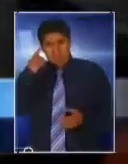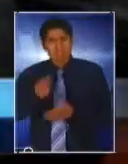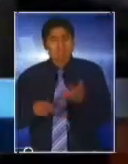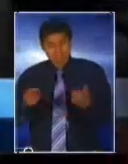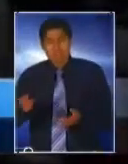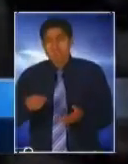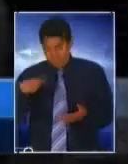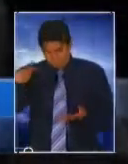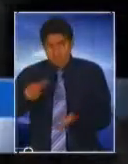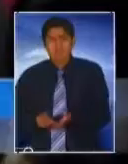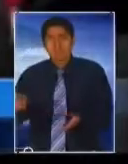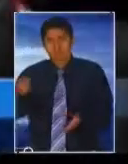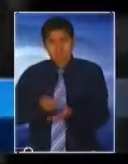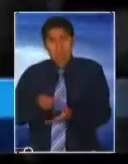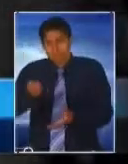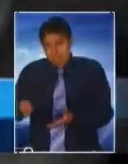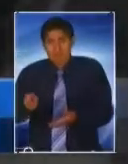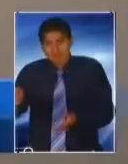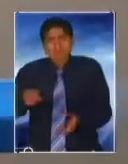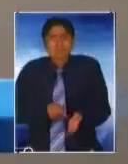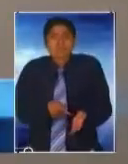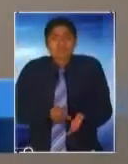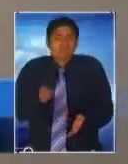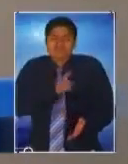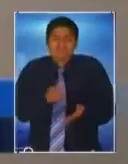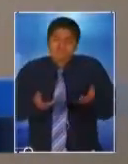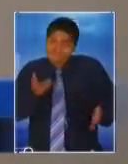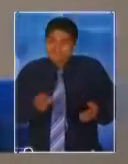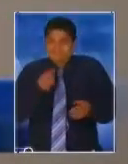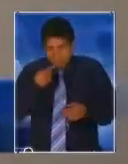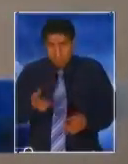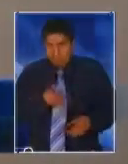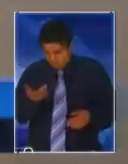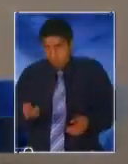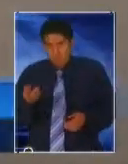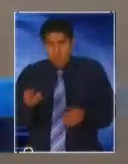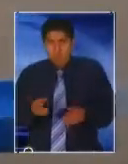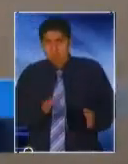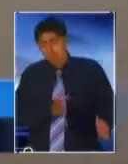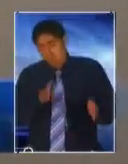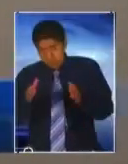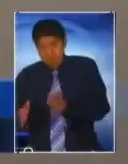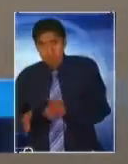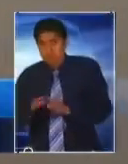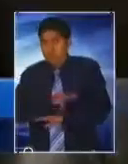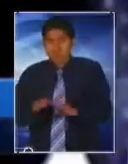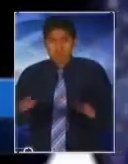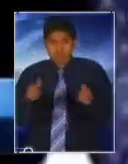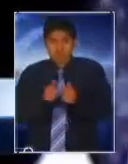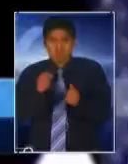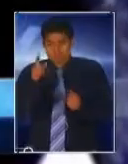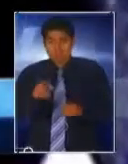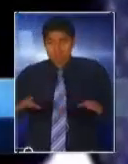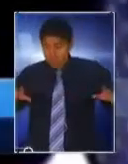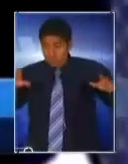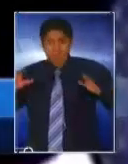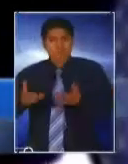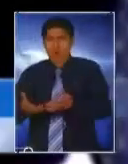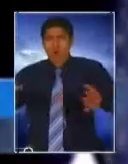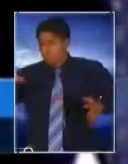para cancelar su deuda no se descarta que este caso concluya con un